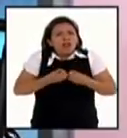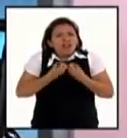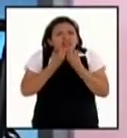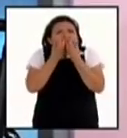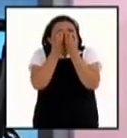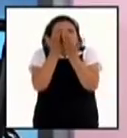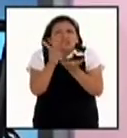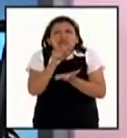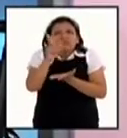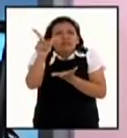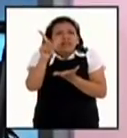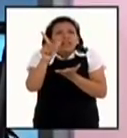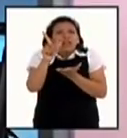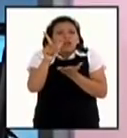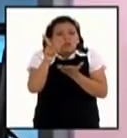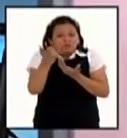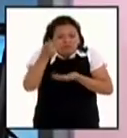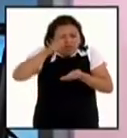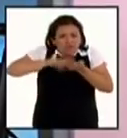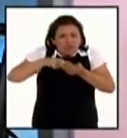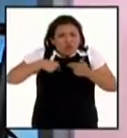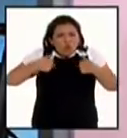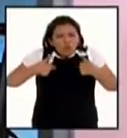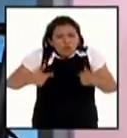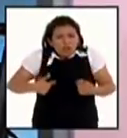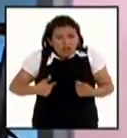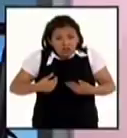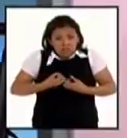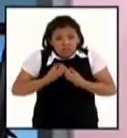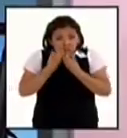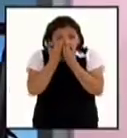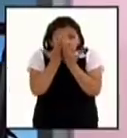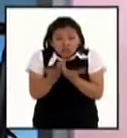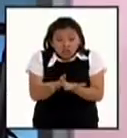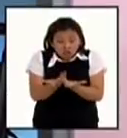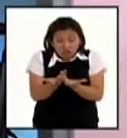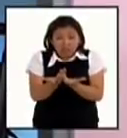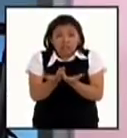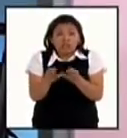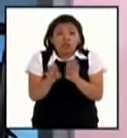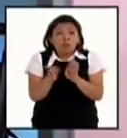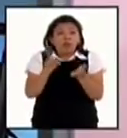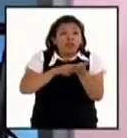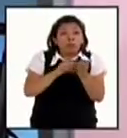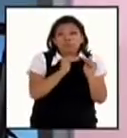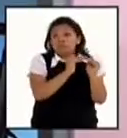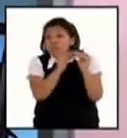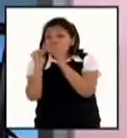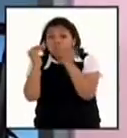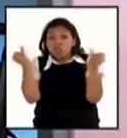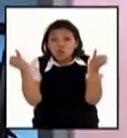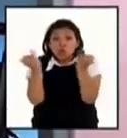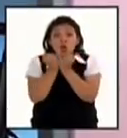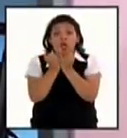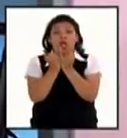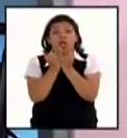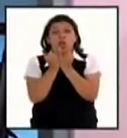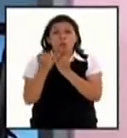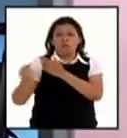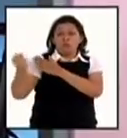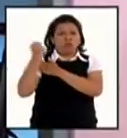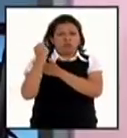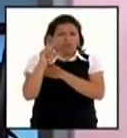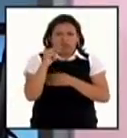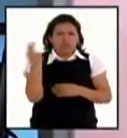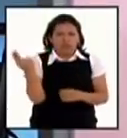quizá consustancial al ser humano y que esas expresiones no tienen por qué pasar por la hegemonía ni por el ejercicio del poder.